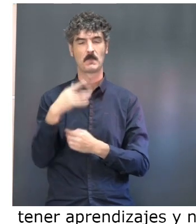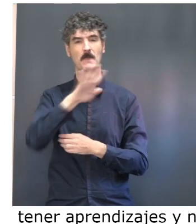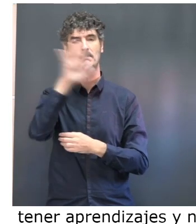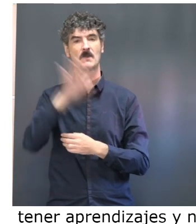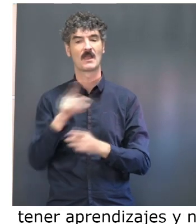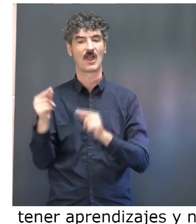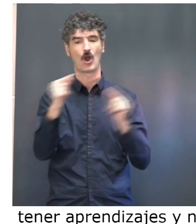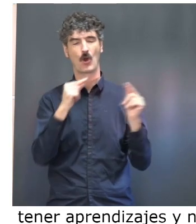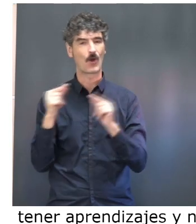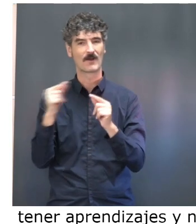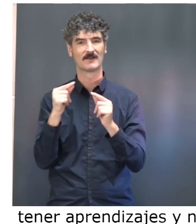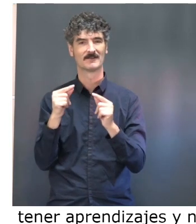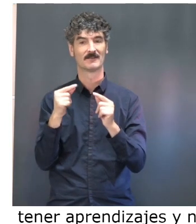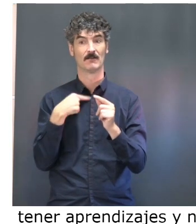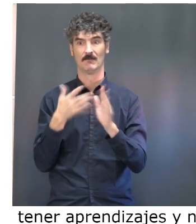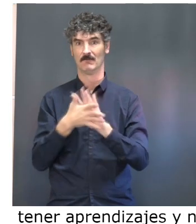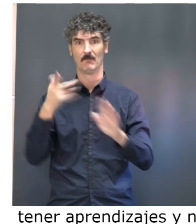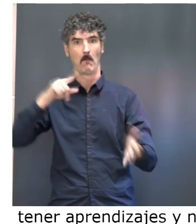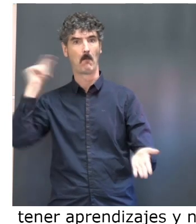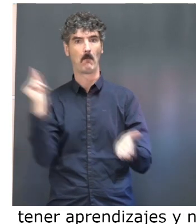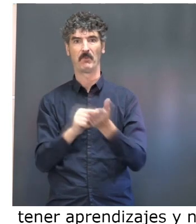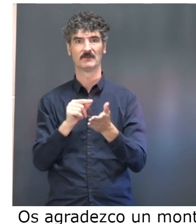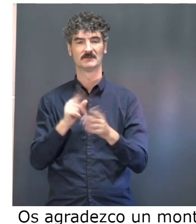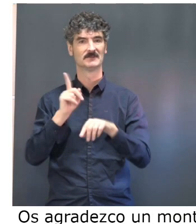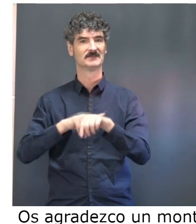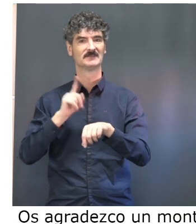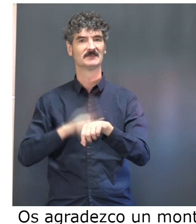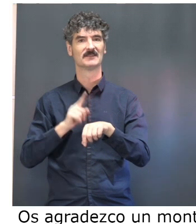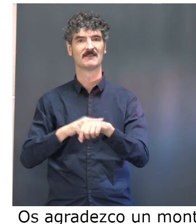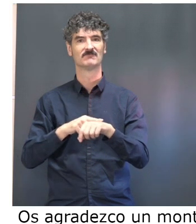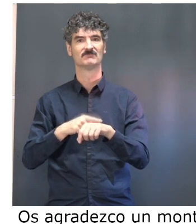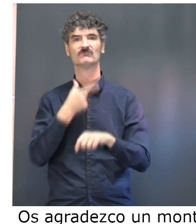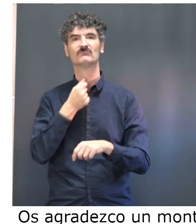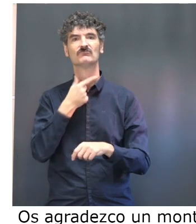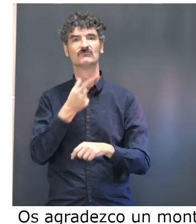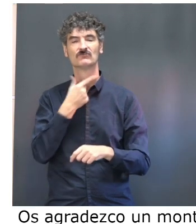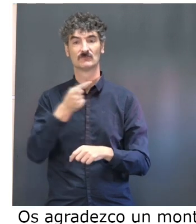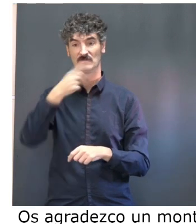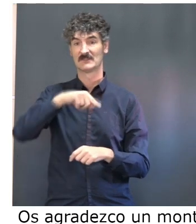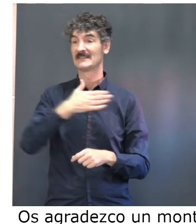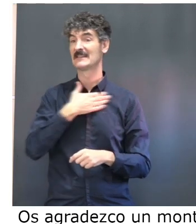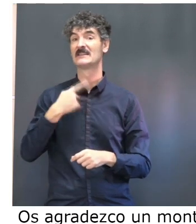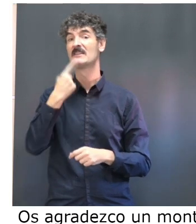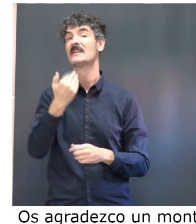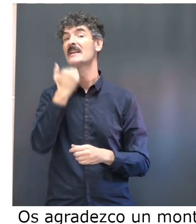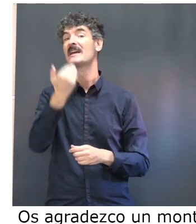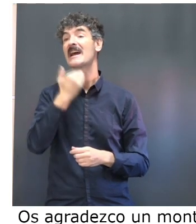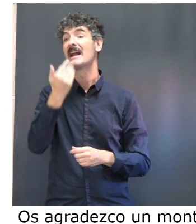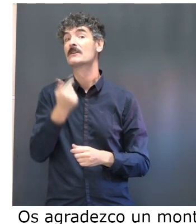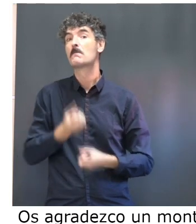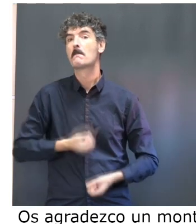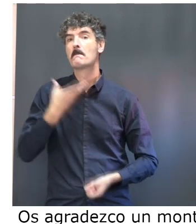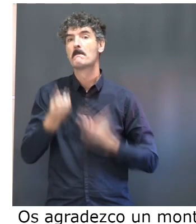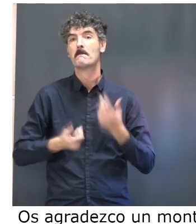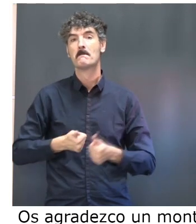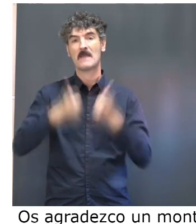la conversación, a mí se me ha pasado rapidísimo el tiempo y que ha sido muy enriquecedora. Si queréis alguien decir alguna cosa más que le haya quedado allí y